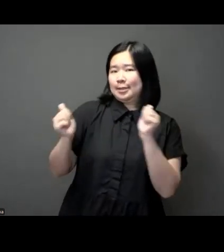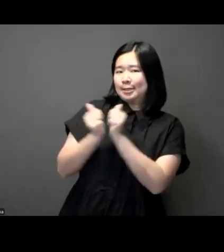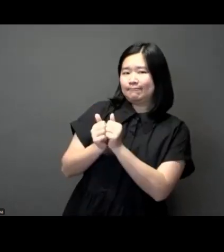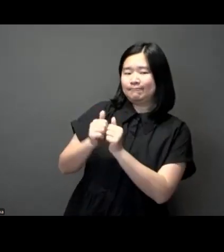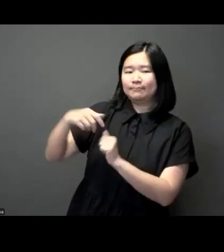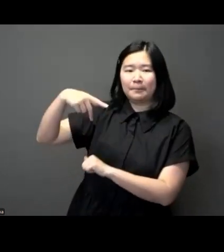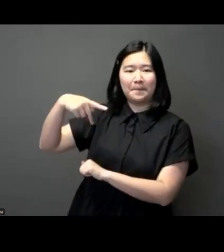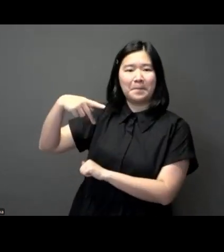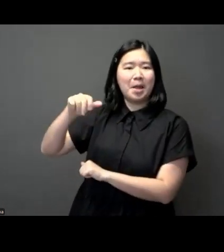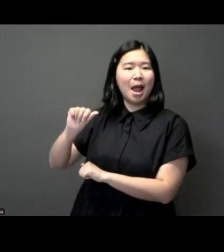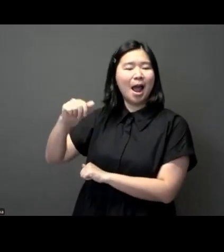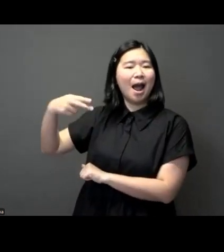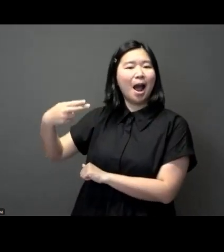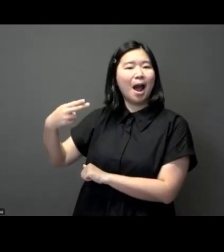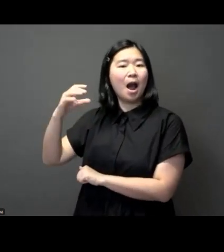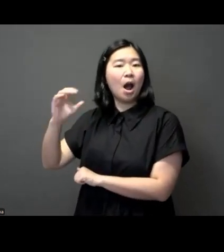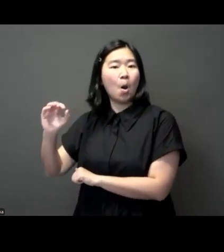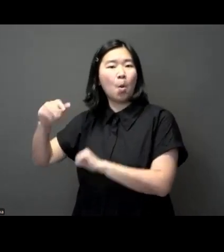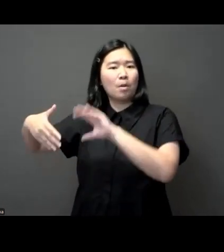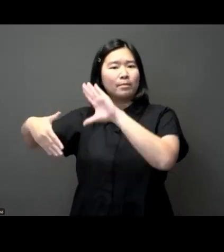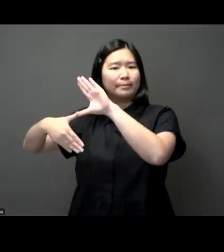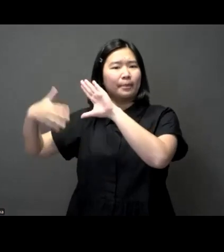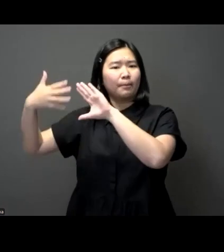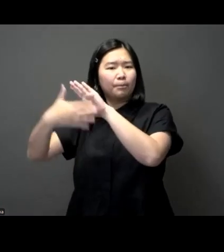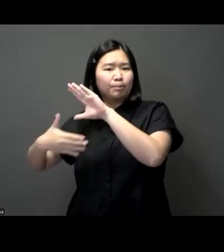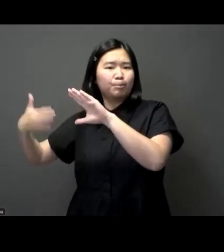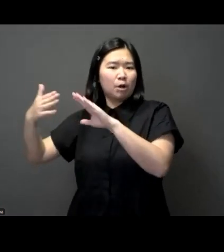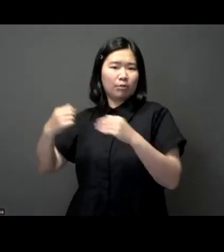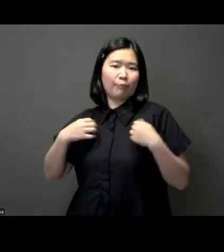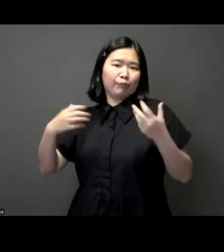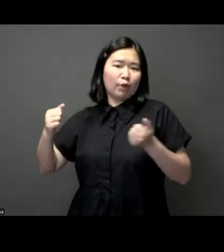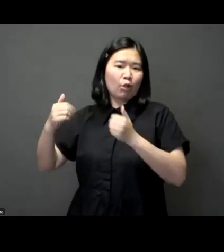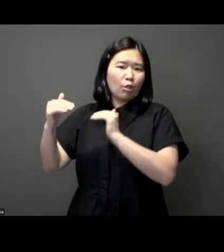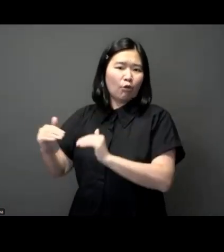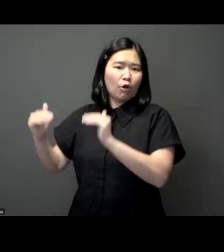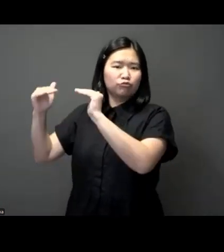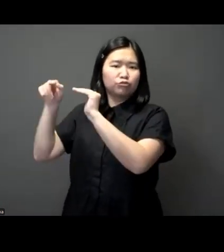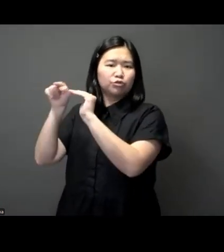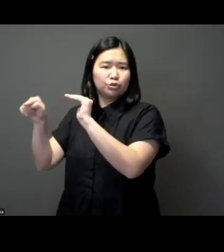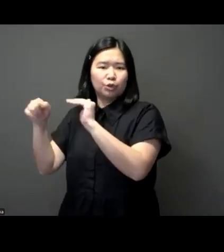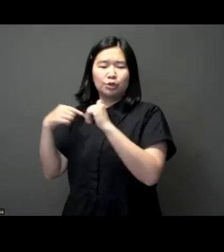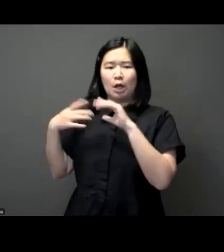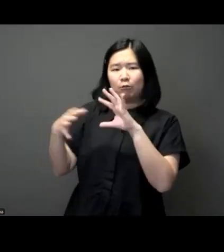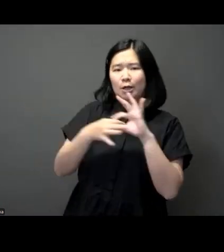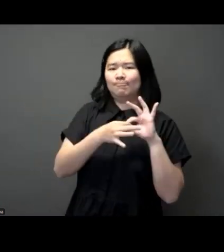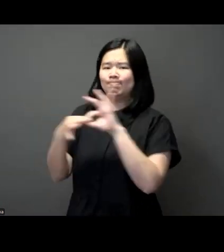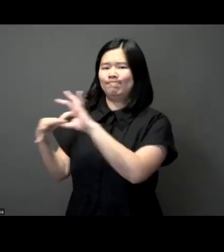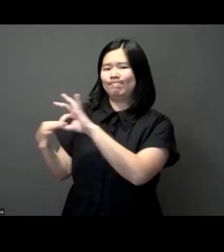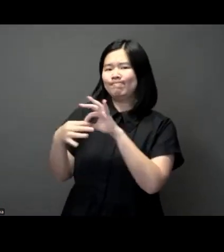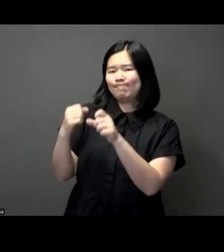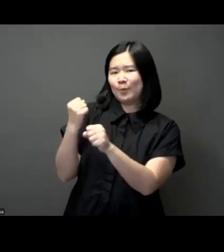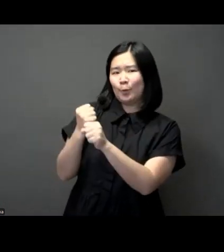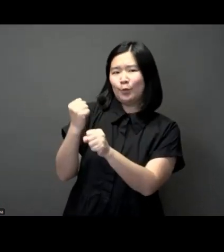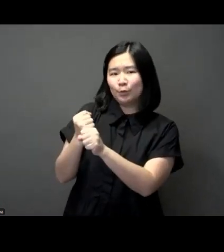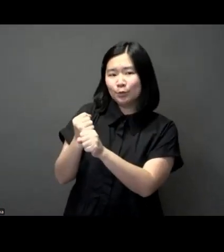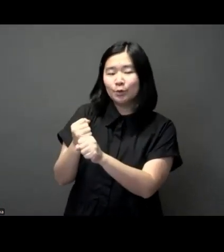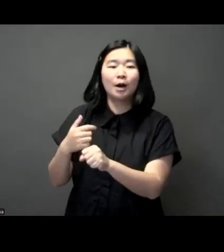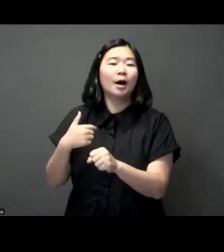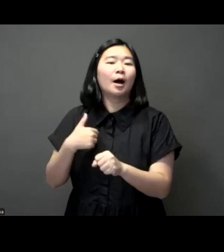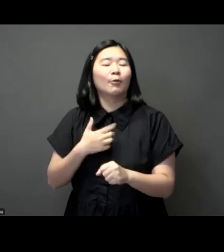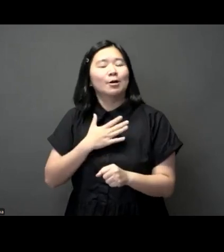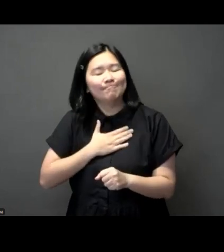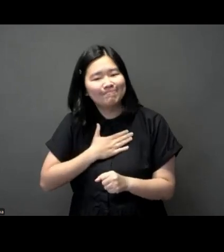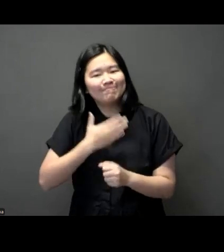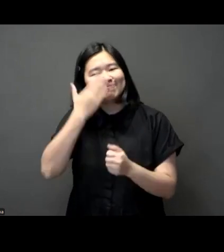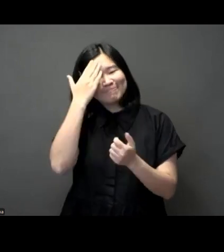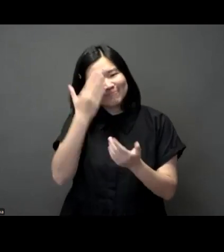Electrotropical son Disease, Core enfermedades NTD. tropicales And we're desatendidas, honored to CORE have you join us. NTD. Y es un Again, honor warm realmente tenerlos con welcome to nosotros. submit Nuevamente, questions for our